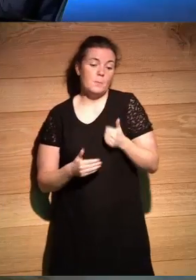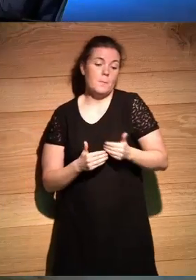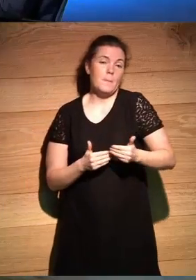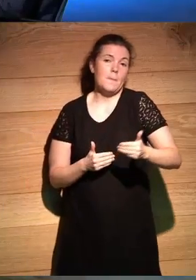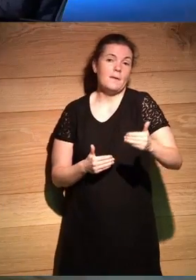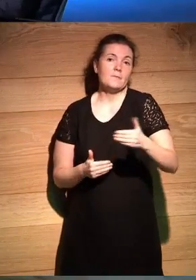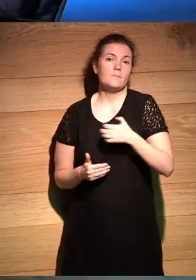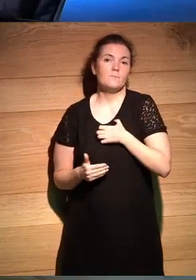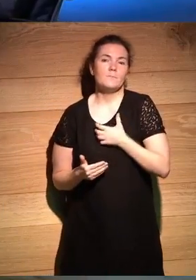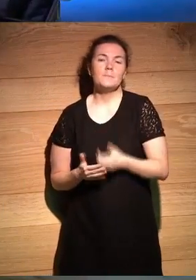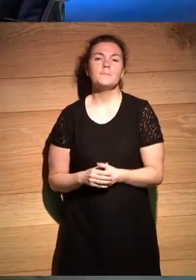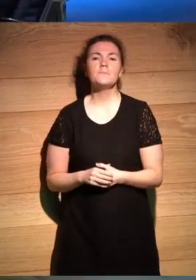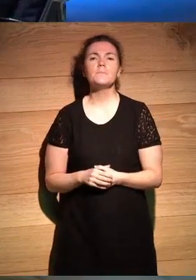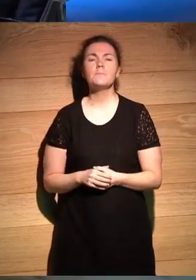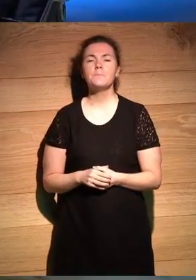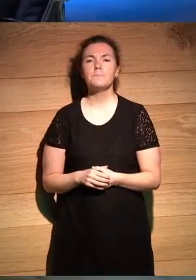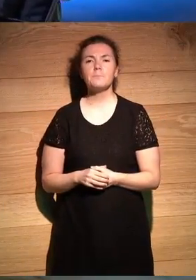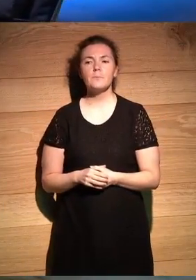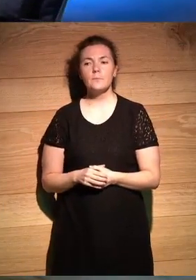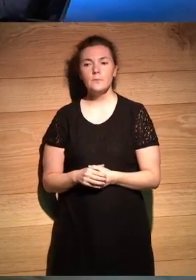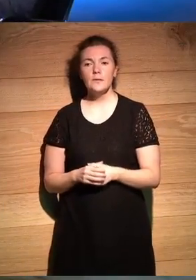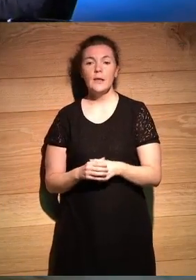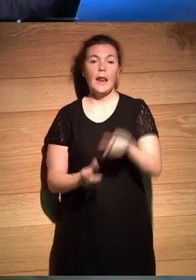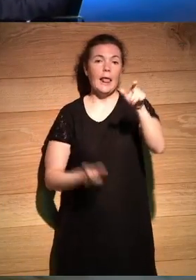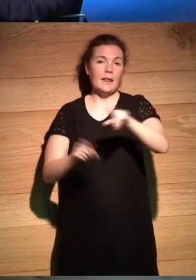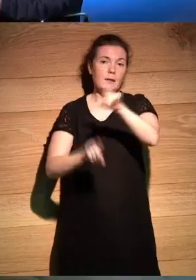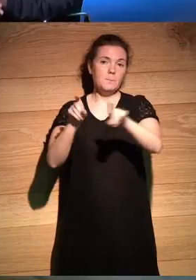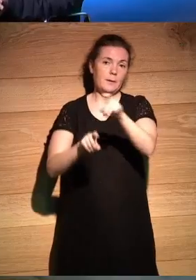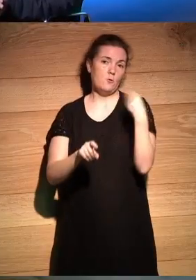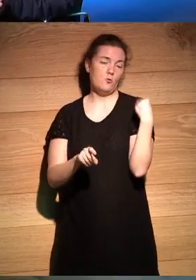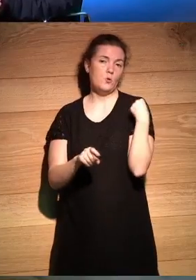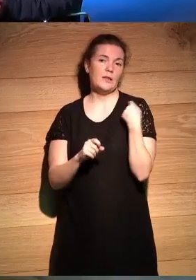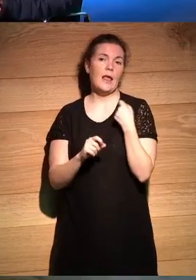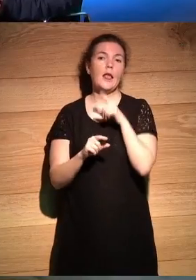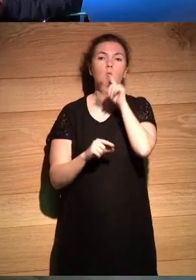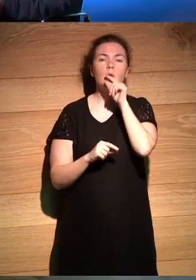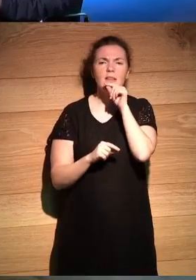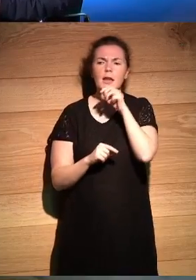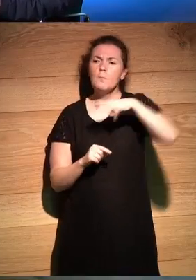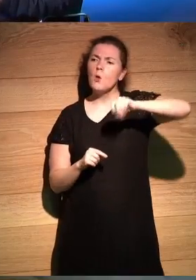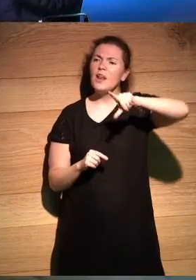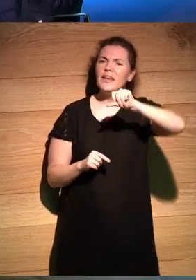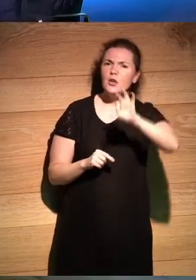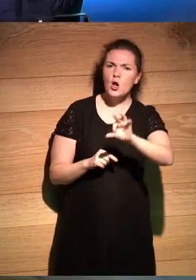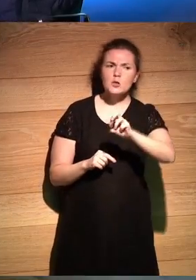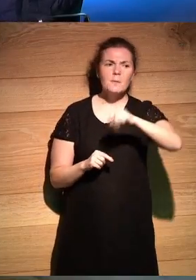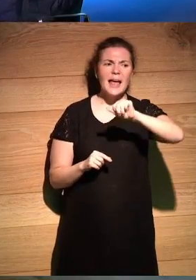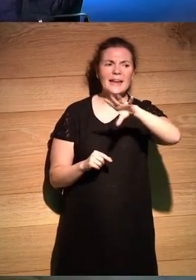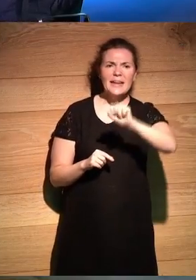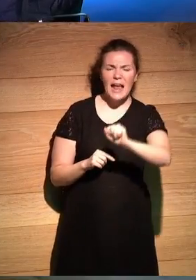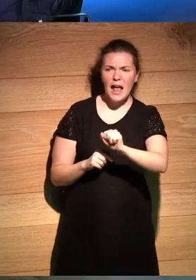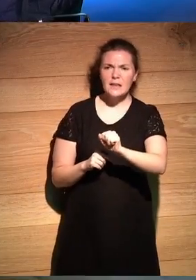Ulises Lima ¿no? nos preguntan por Twitter en Molinos María ¿puede ser?